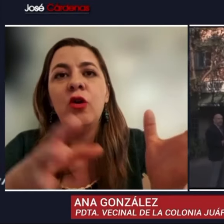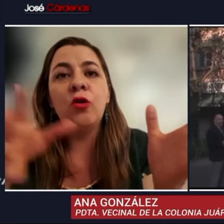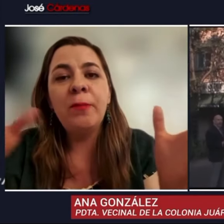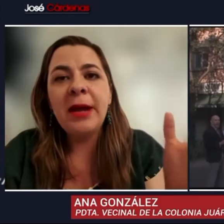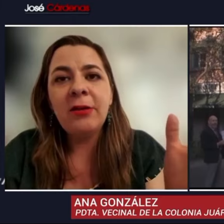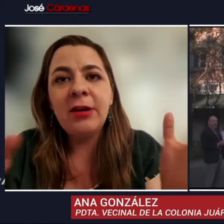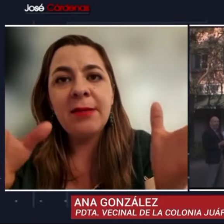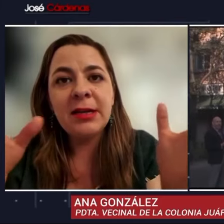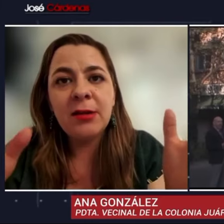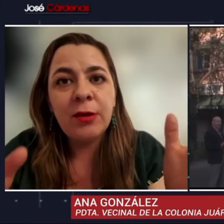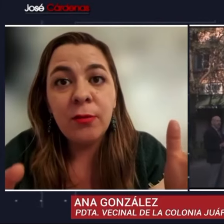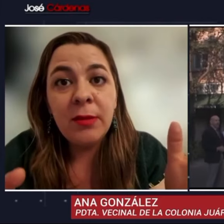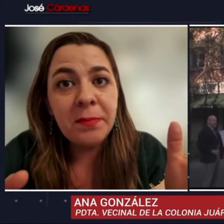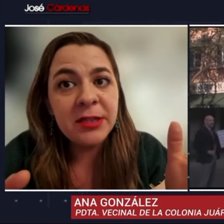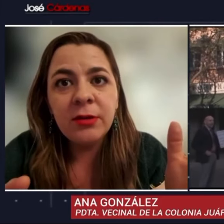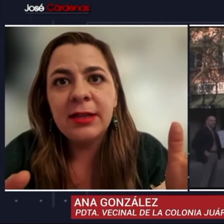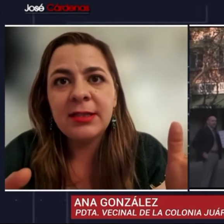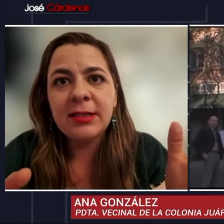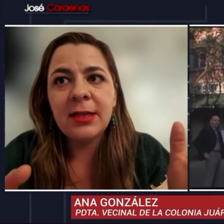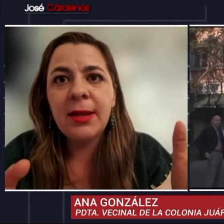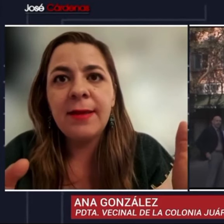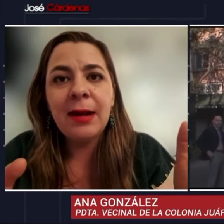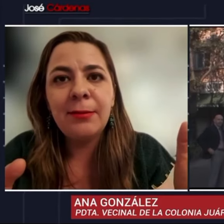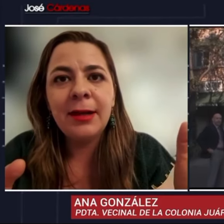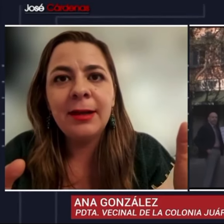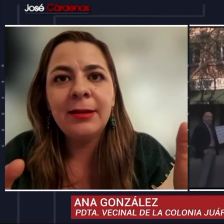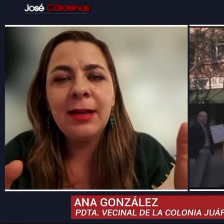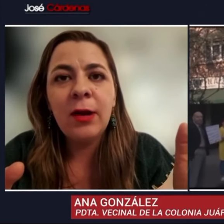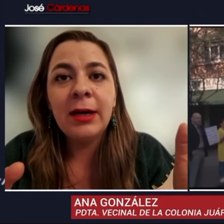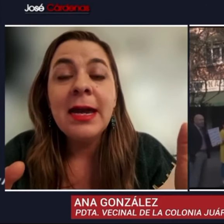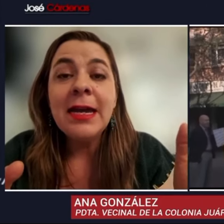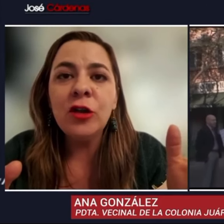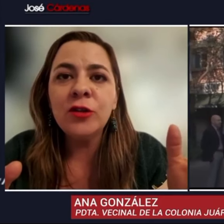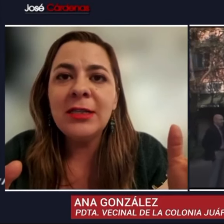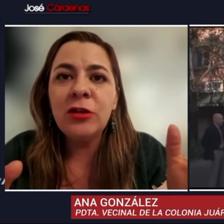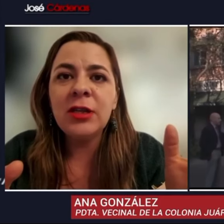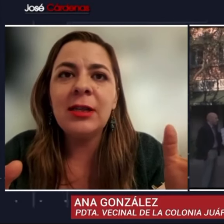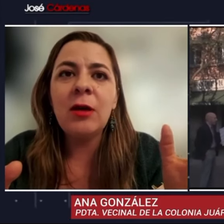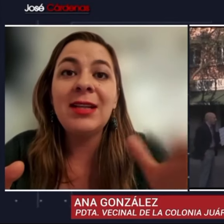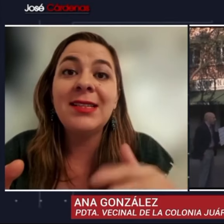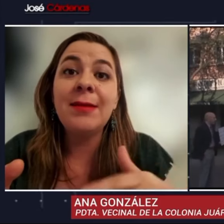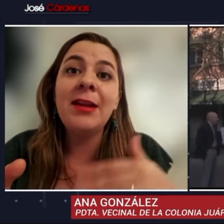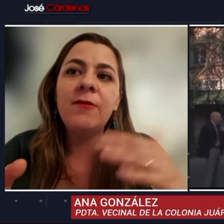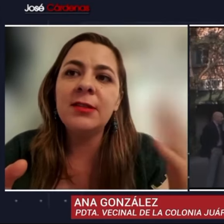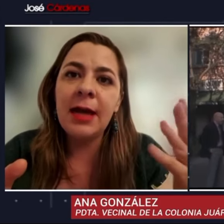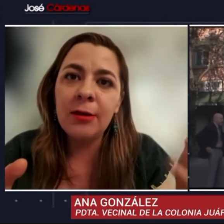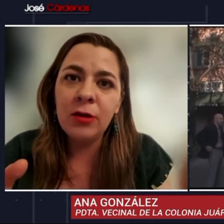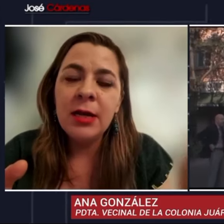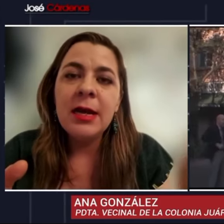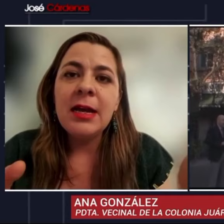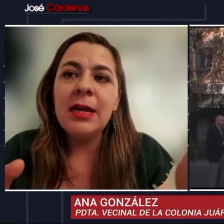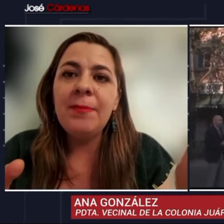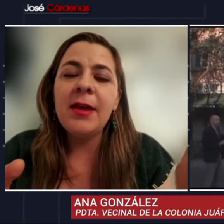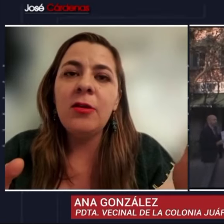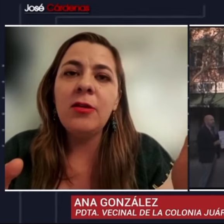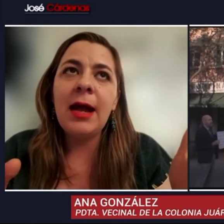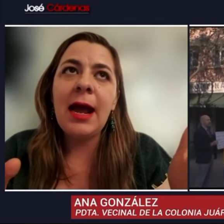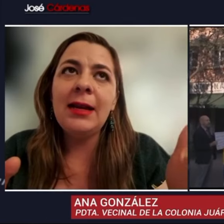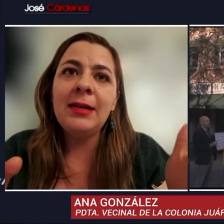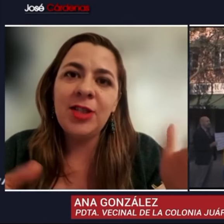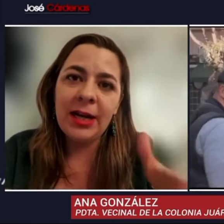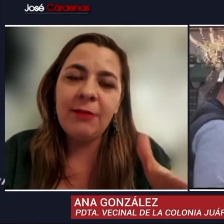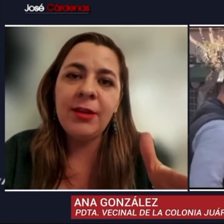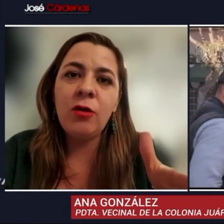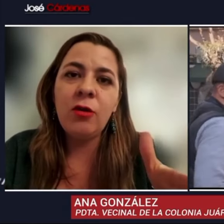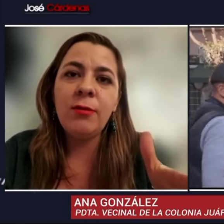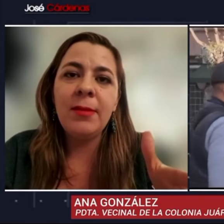no cupieron, eran más de 4,000 personas las que estaban en el albergue de Tláhuac, y los vecinos de Tláhuac se manifestaron y le pidieron al